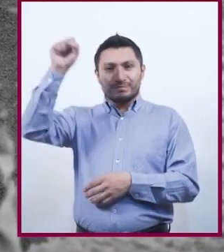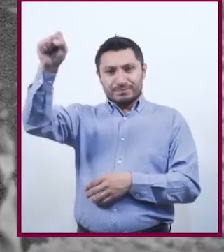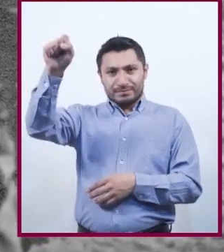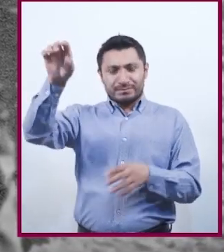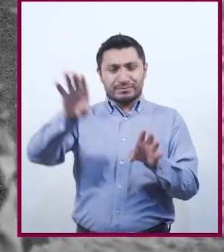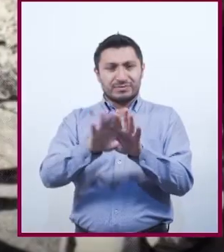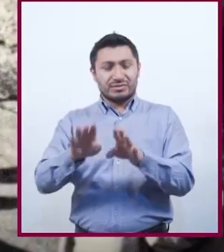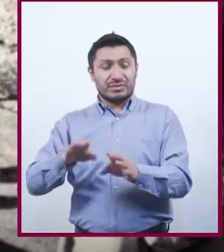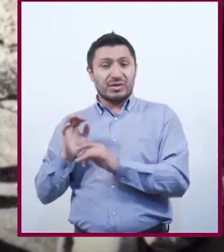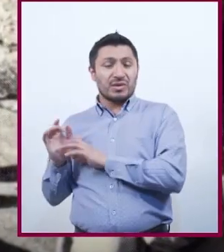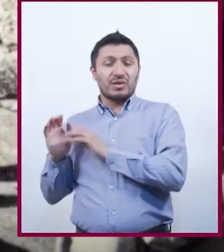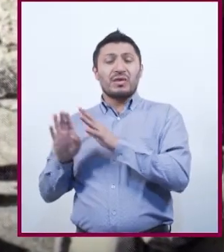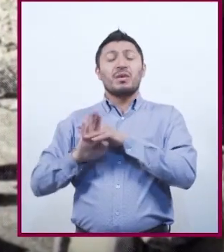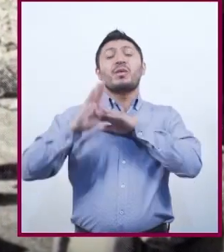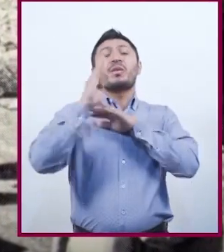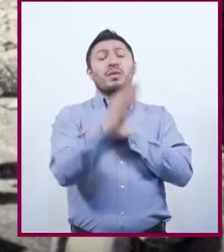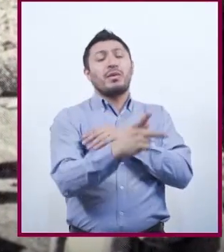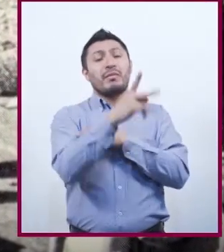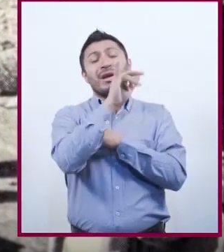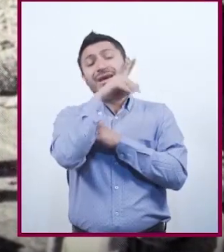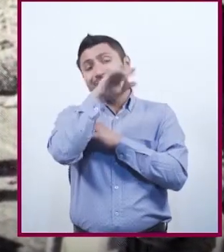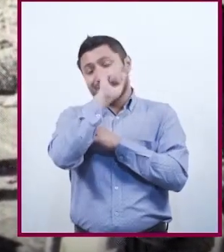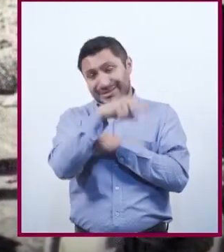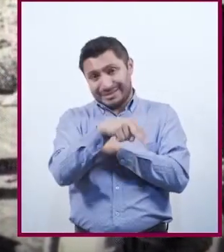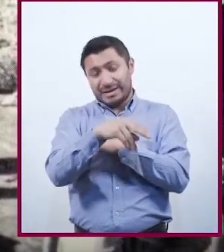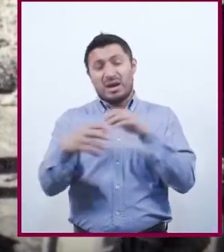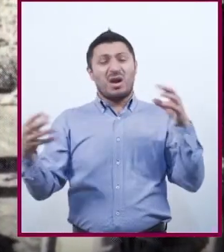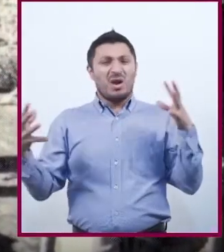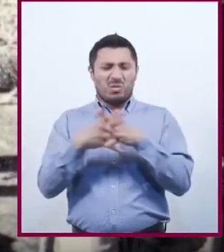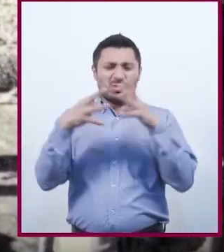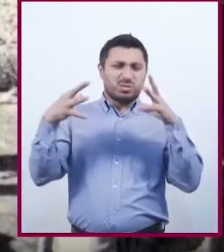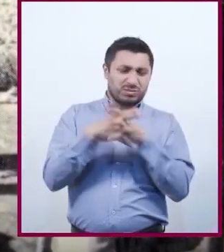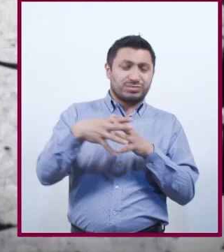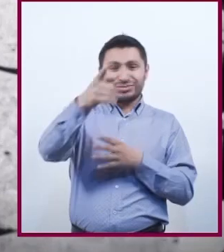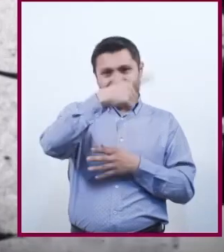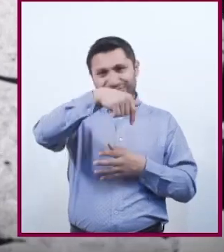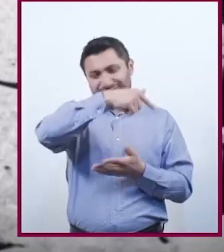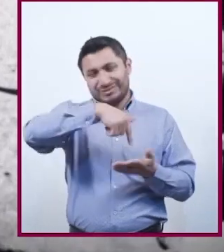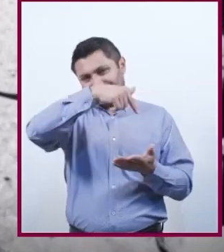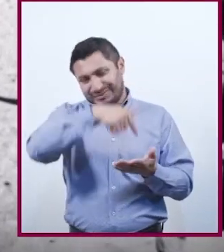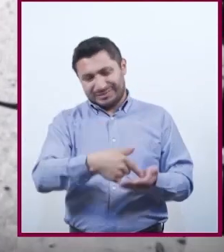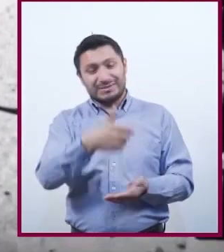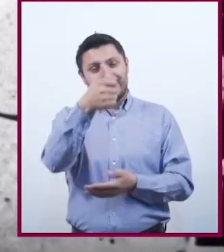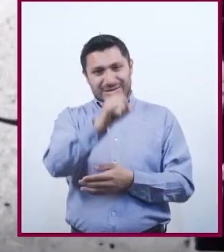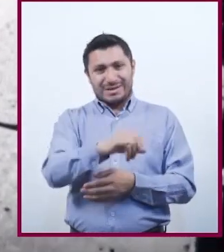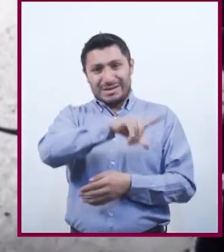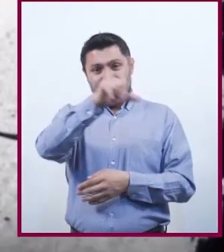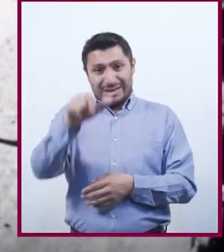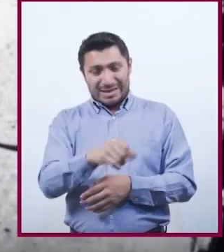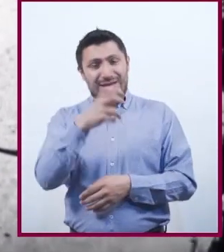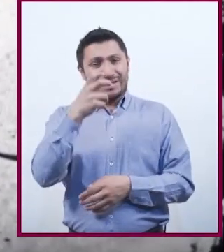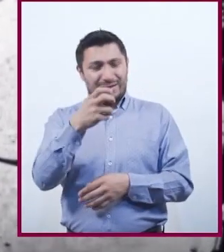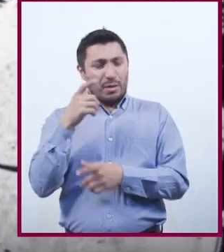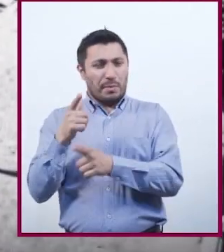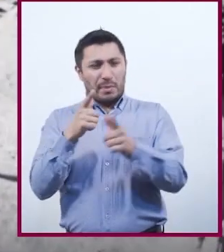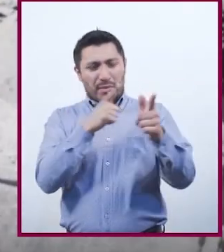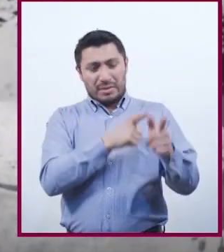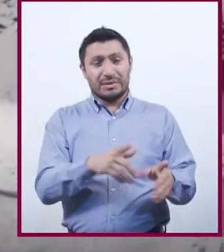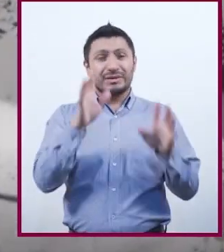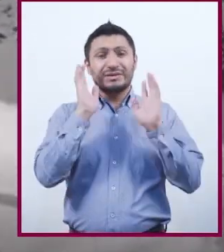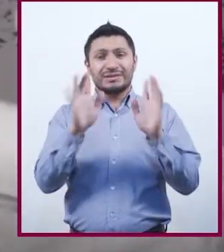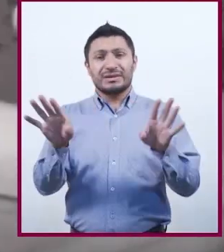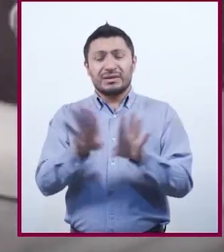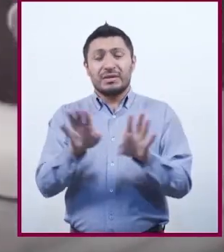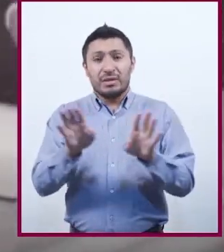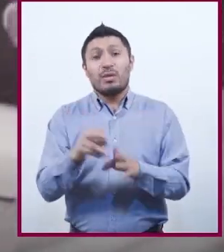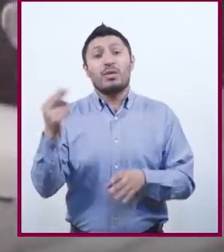los hace migrar a Palestina, situación que provocó intensas luchas en la zona. Así, después del Holocausto, se